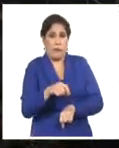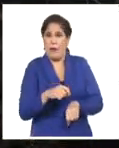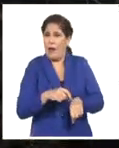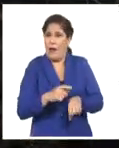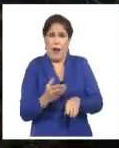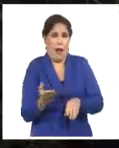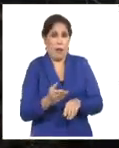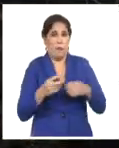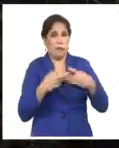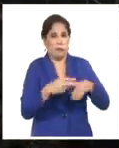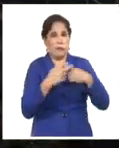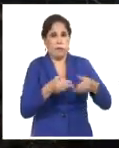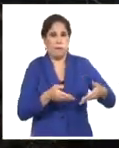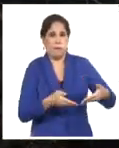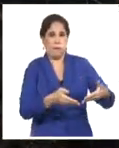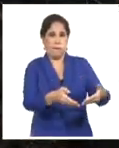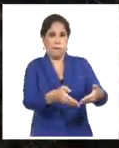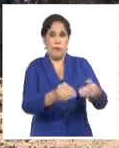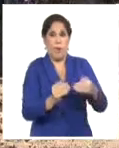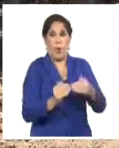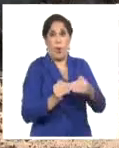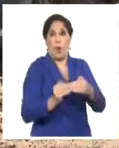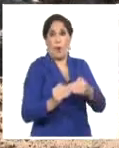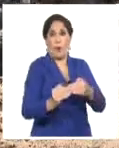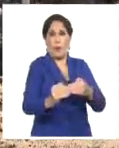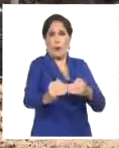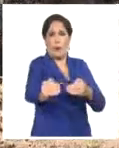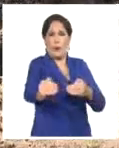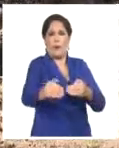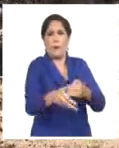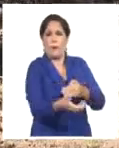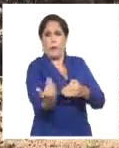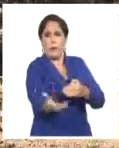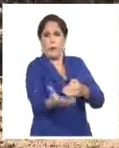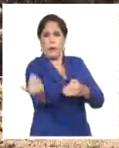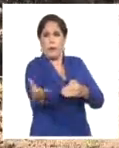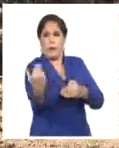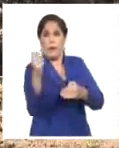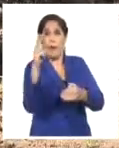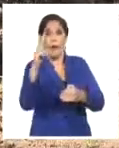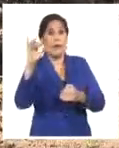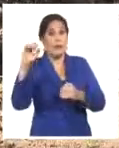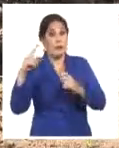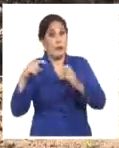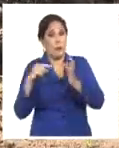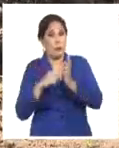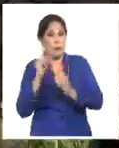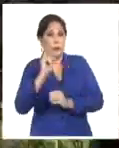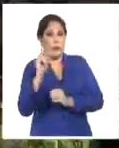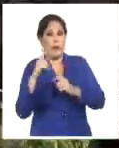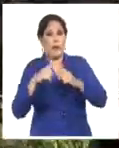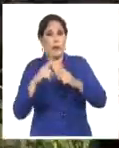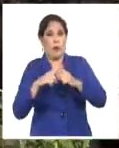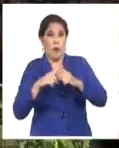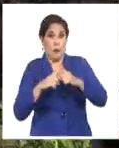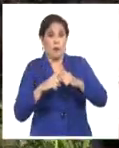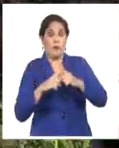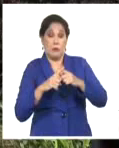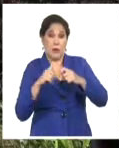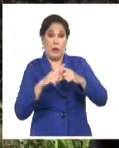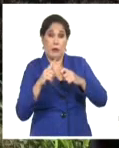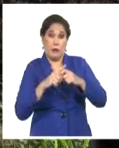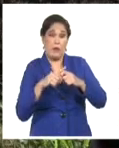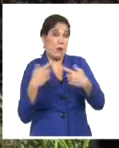este canal P5. La longitud total del mismo son 26.6 kilómetros, quedando